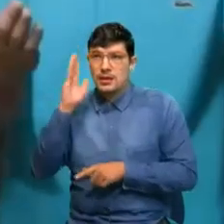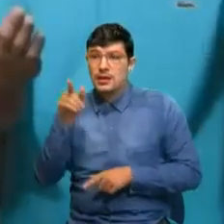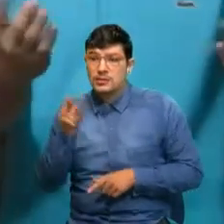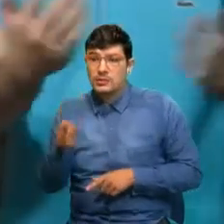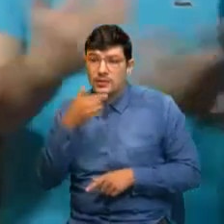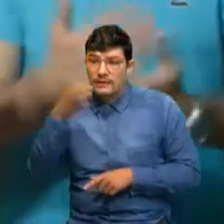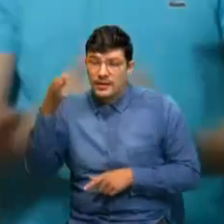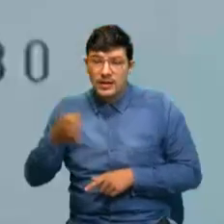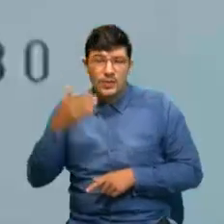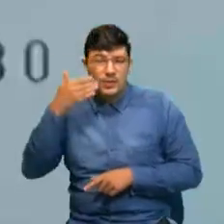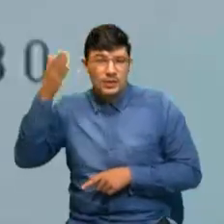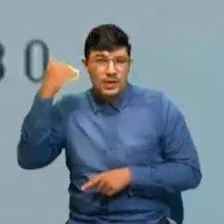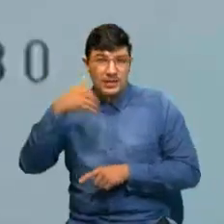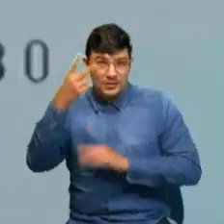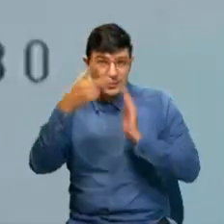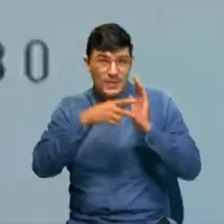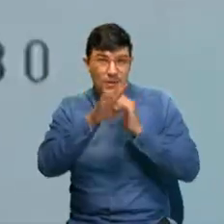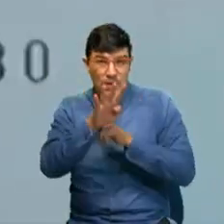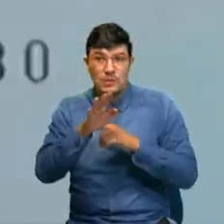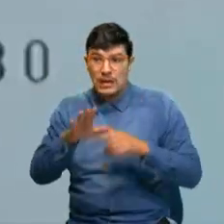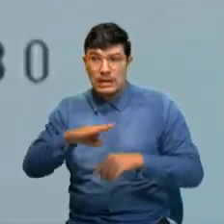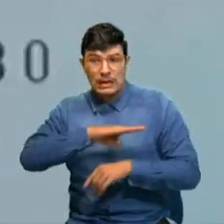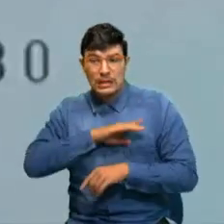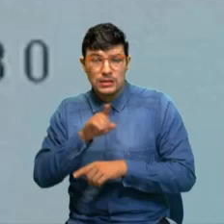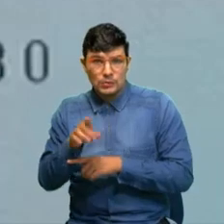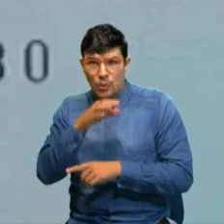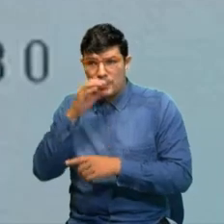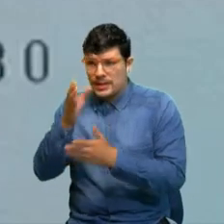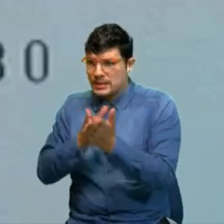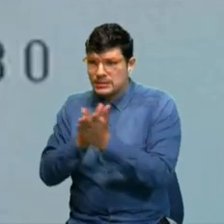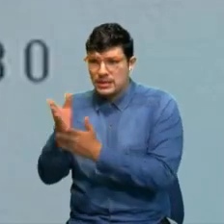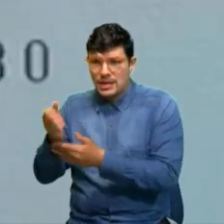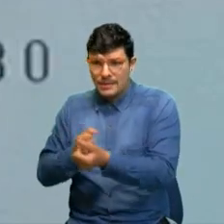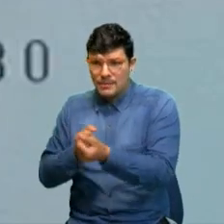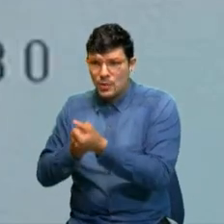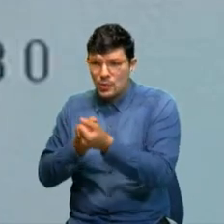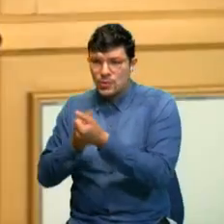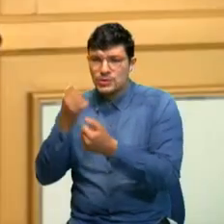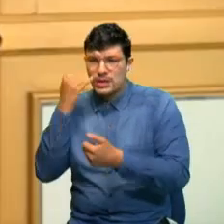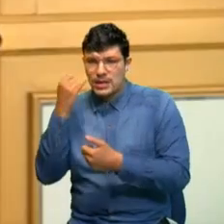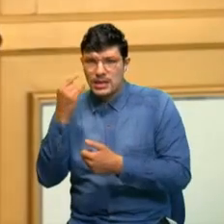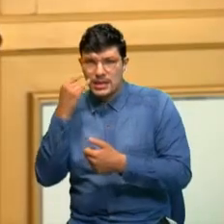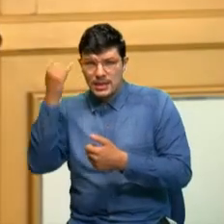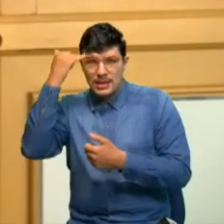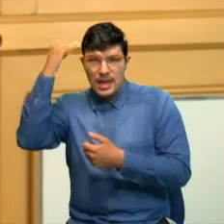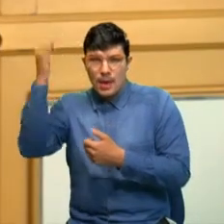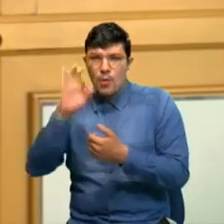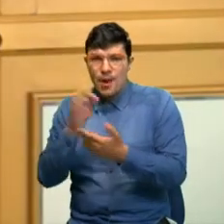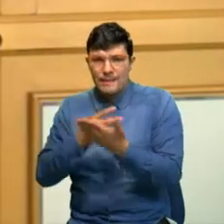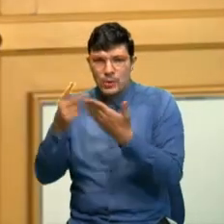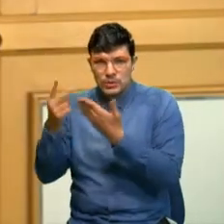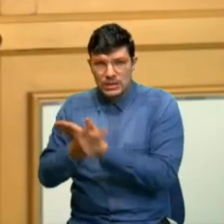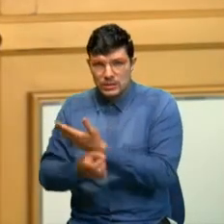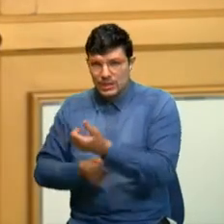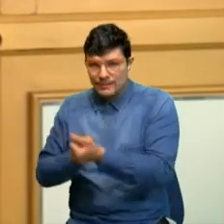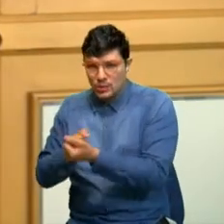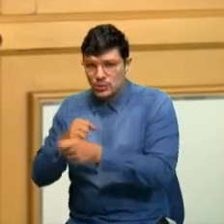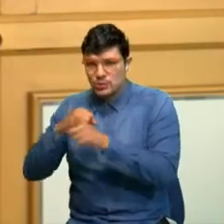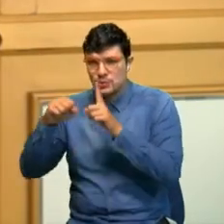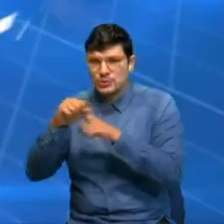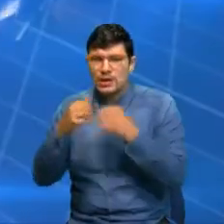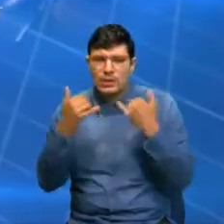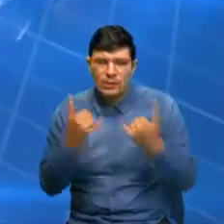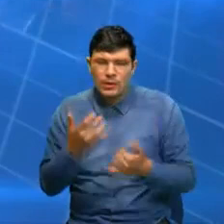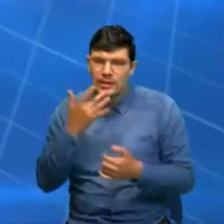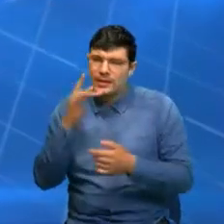fue alcalde en su debido momento, que seguía apoyando causas de interés para las comunidades. Lamentable su